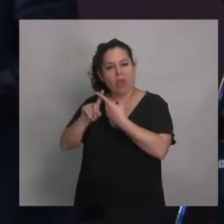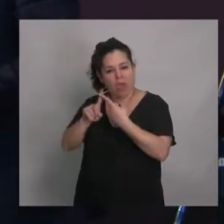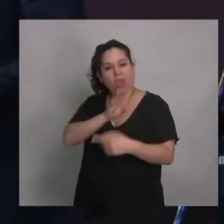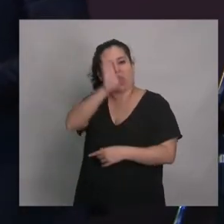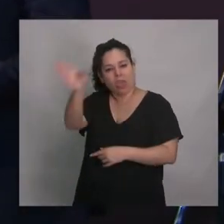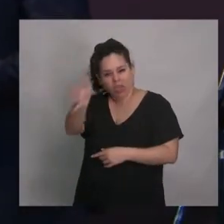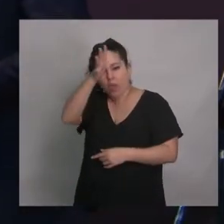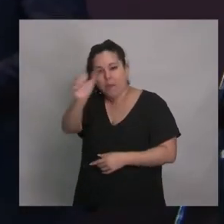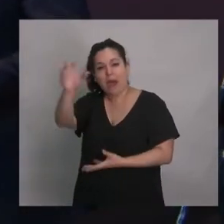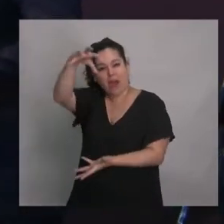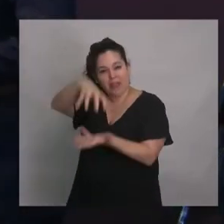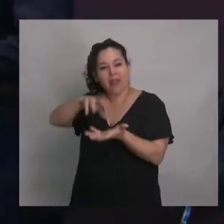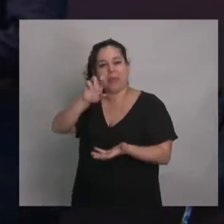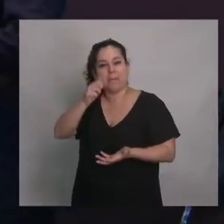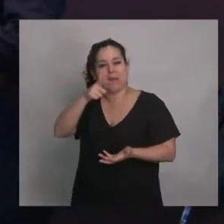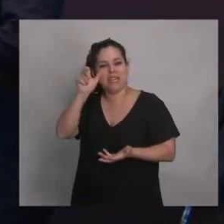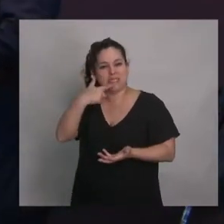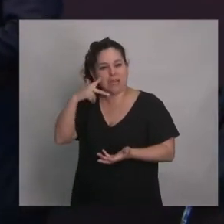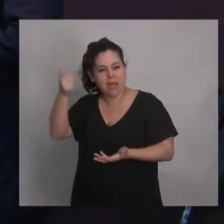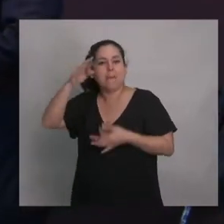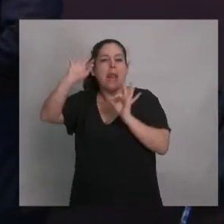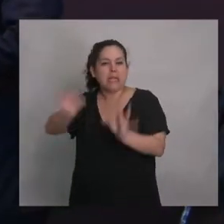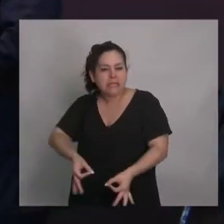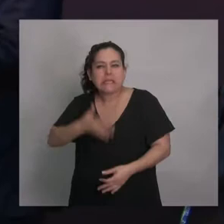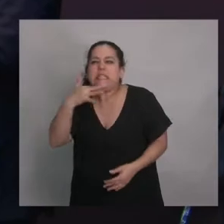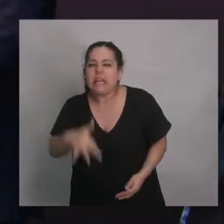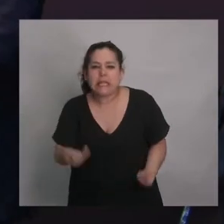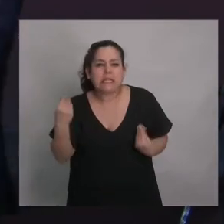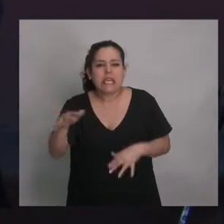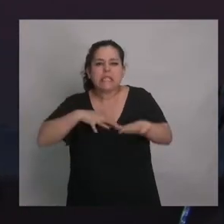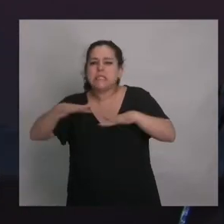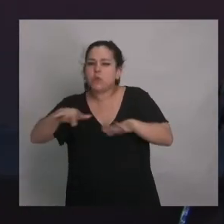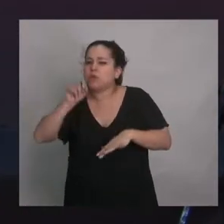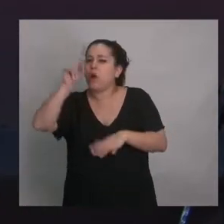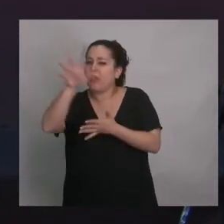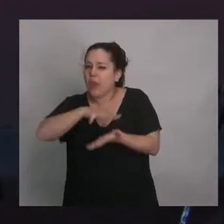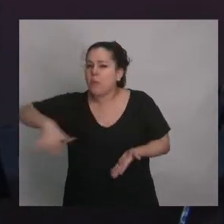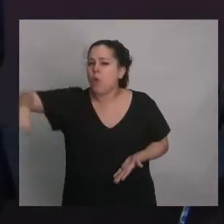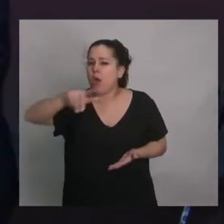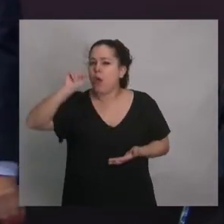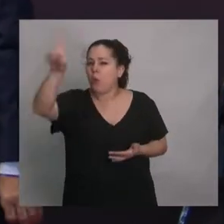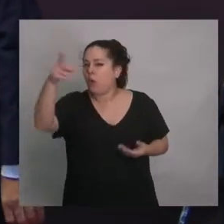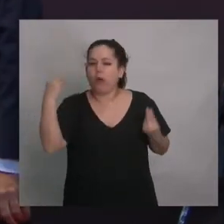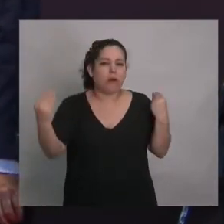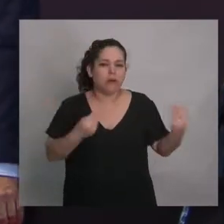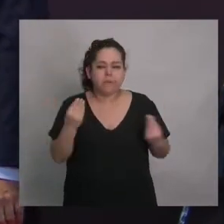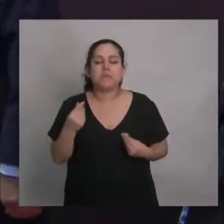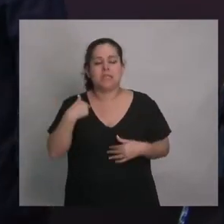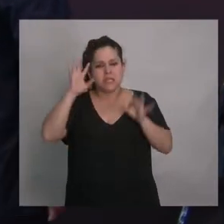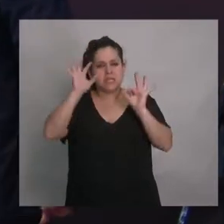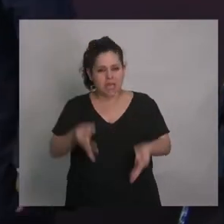palestina para entender mejor lo que ocurre en palestina y saber que aquí con uds ni